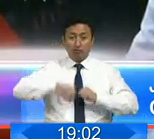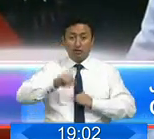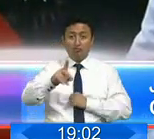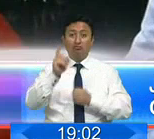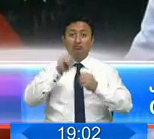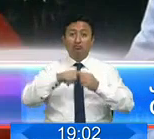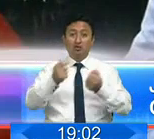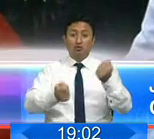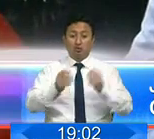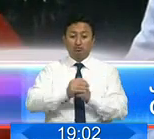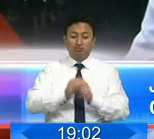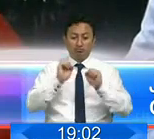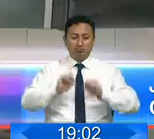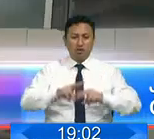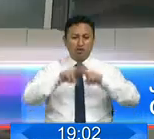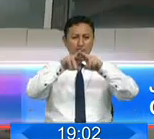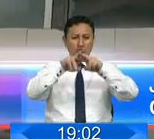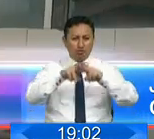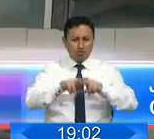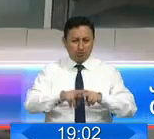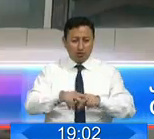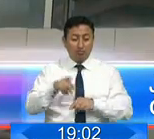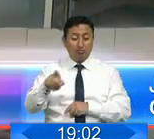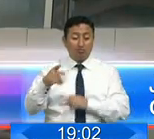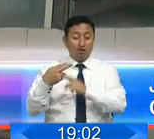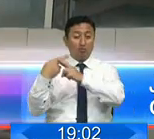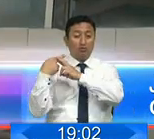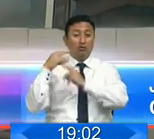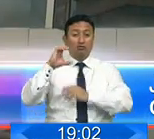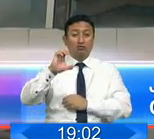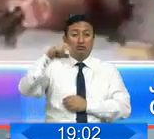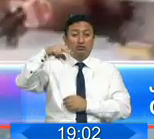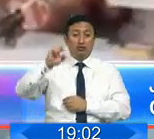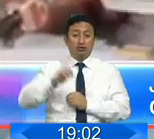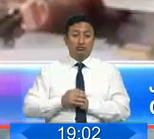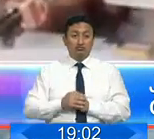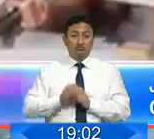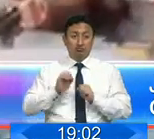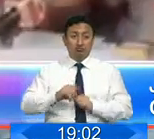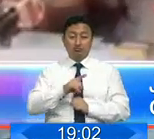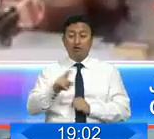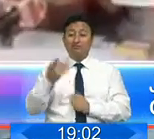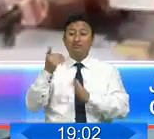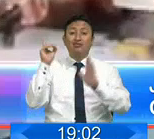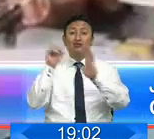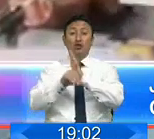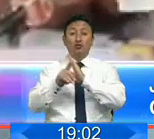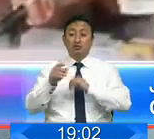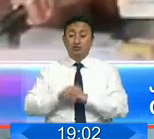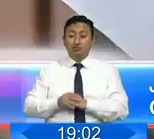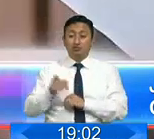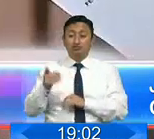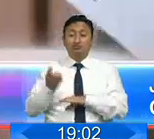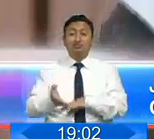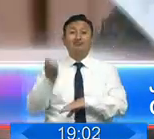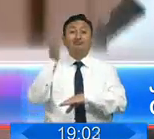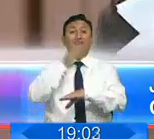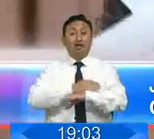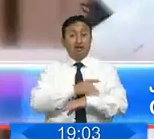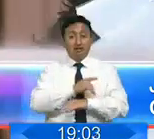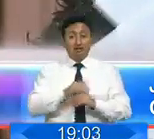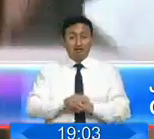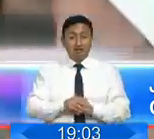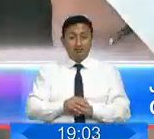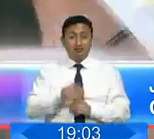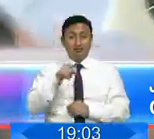concurso fue revisada de manera exhaustiva por el Consejo Nacional Electoral. Por lo tanto, cuestiona que las acusaciones debieron presentarse en forma de impugnación en